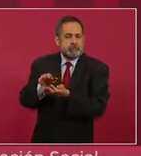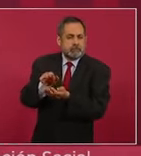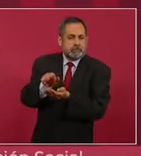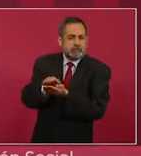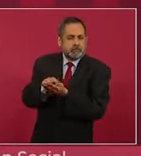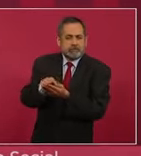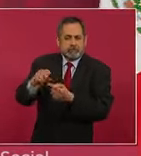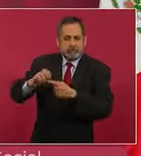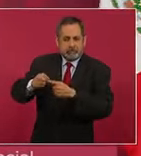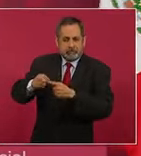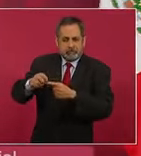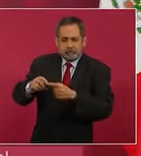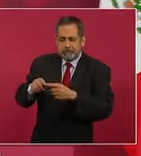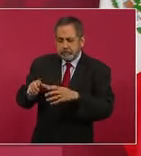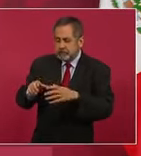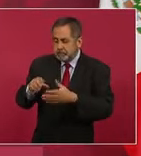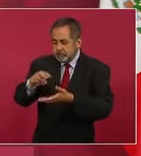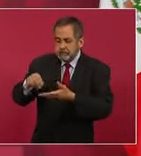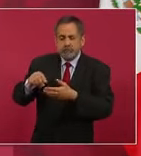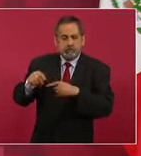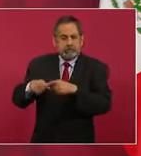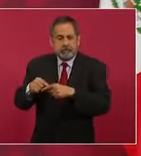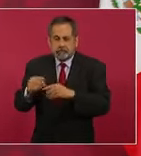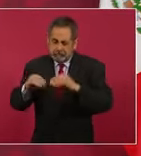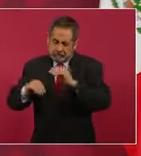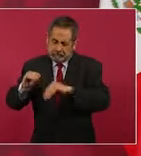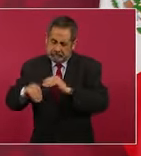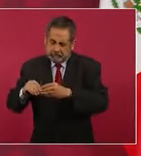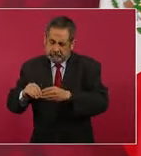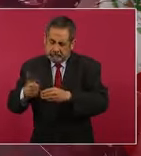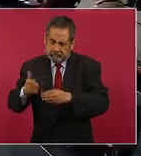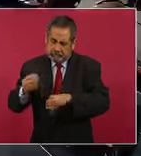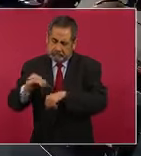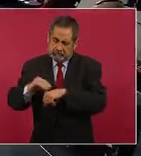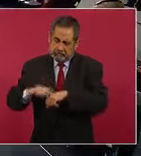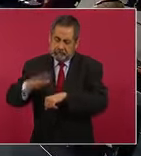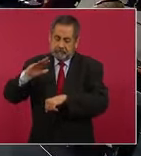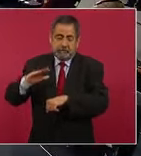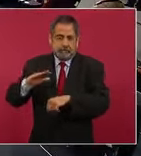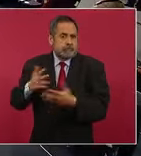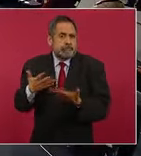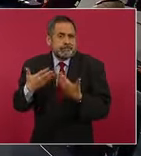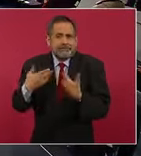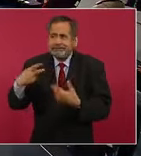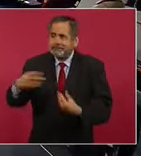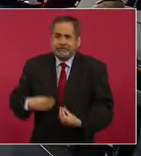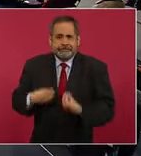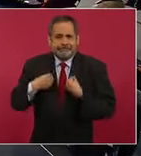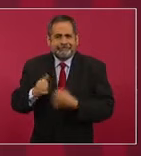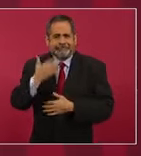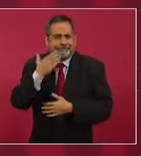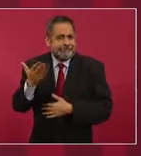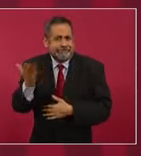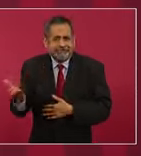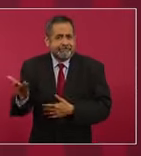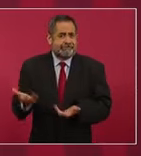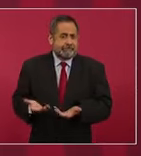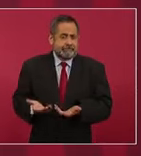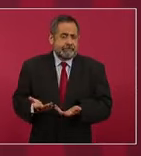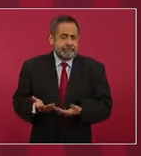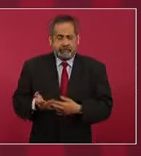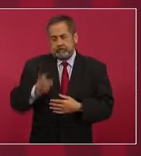que va a su trabajo y que va el lava y van otras cosas. Es una forma de vida. Entonces, ojalá,